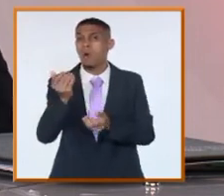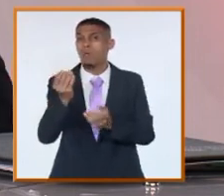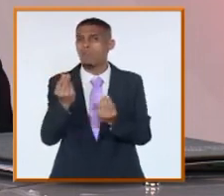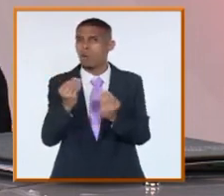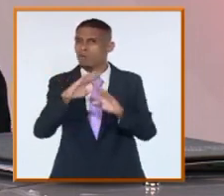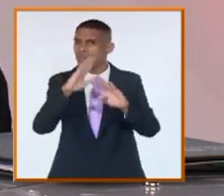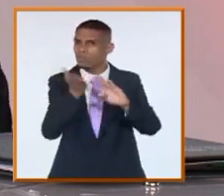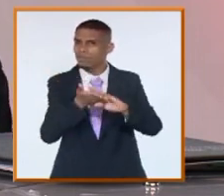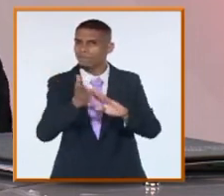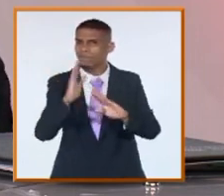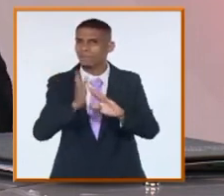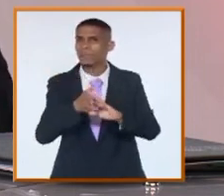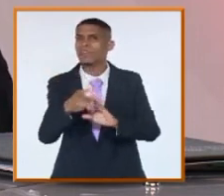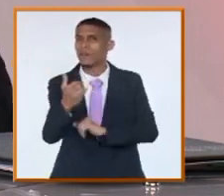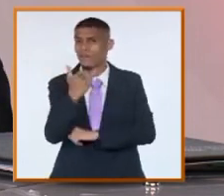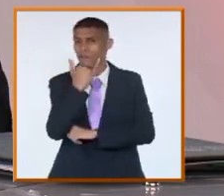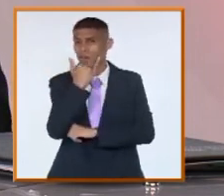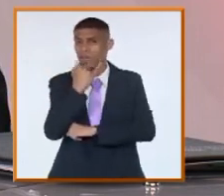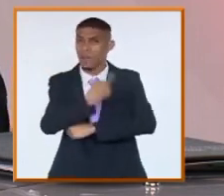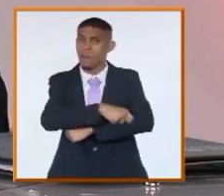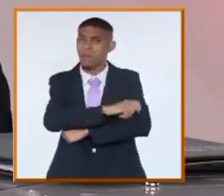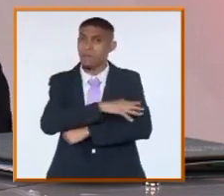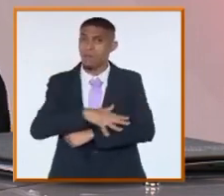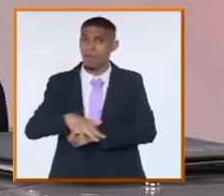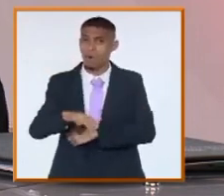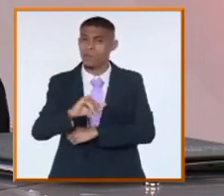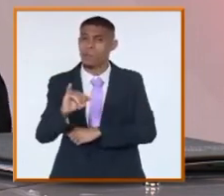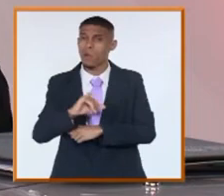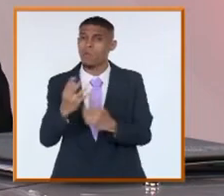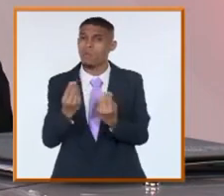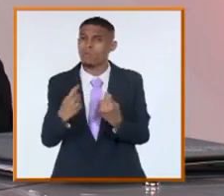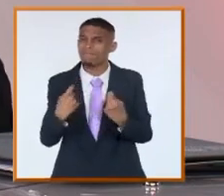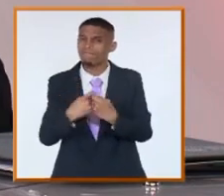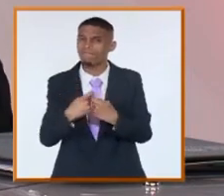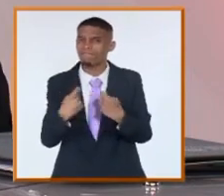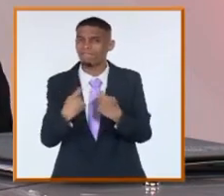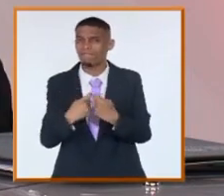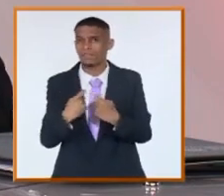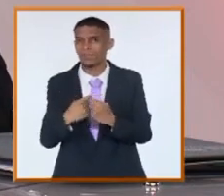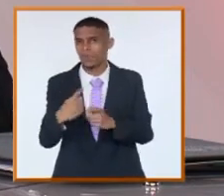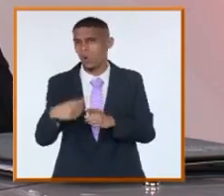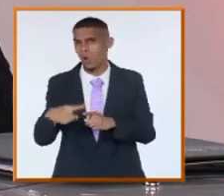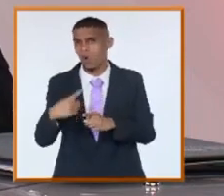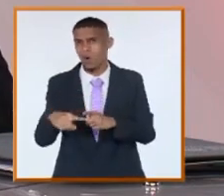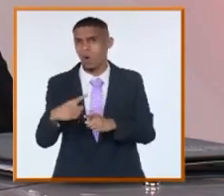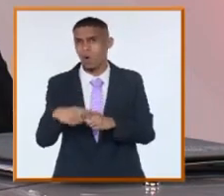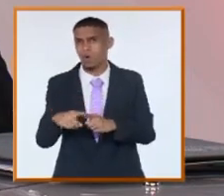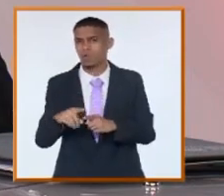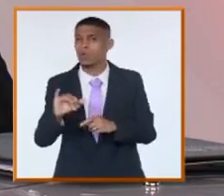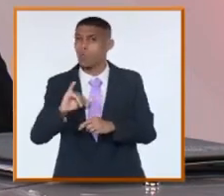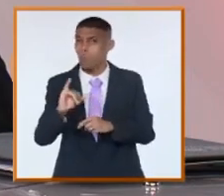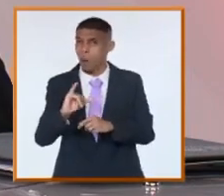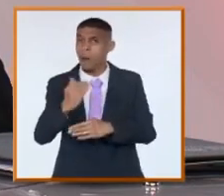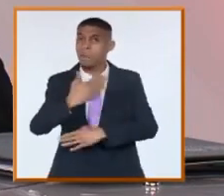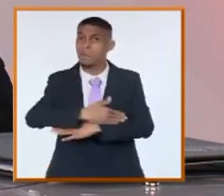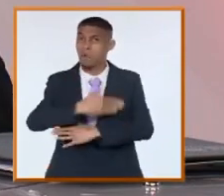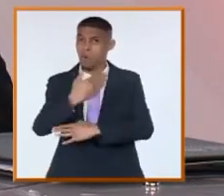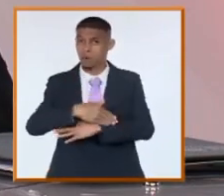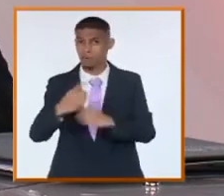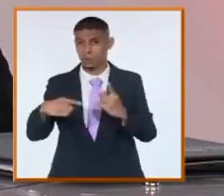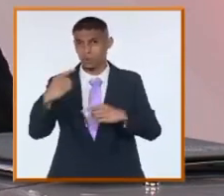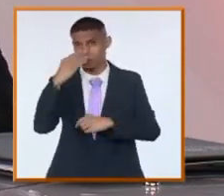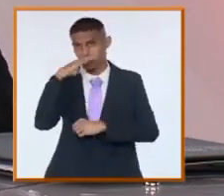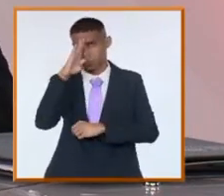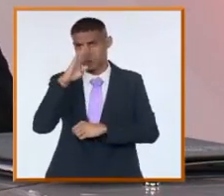dañan a los pueblos y dificultan la solución de conflictos refiriéndose por supuesto entre otros al bloqueo estadounidense contra Cuba